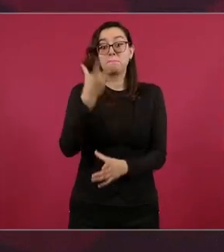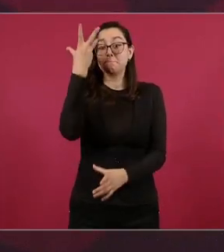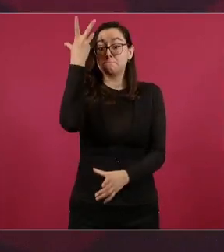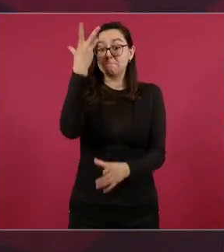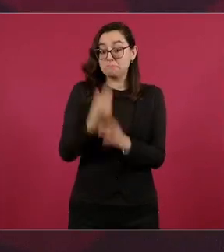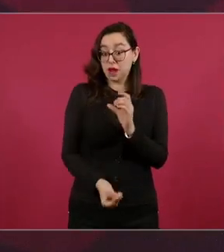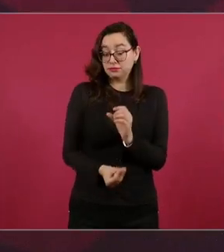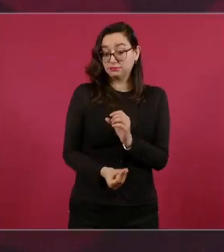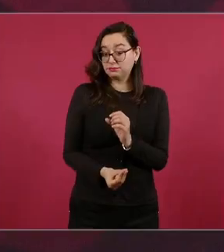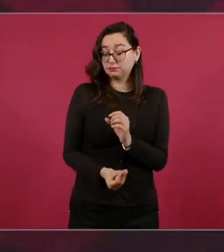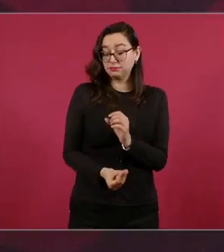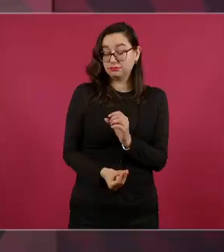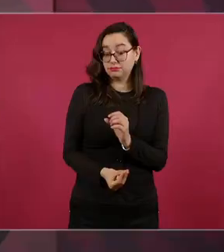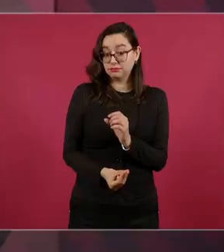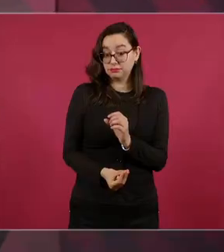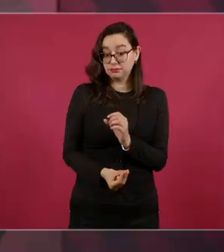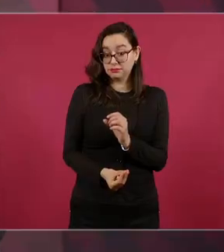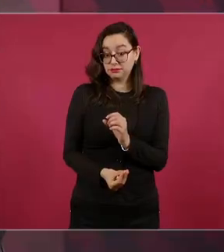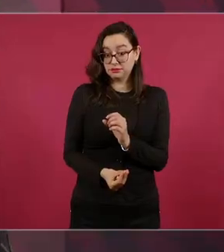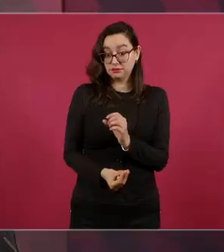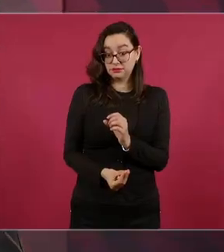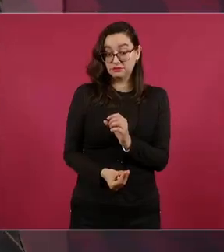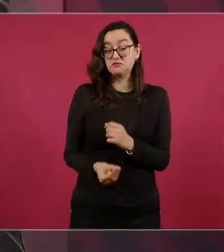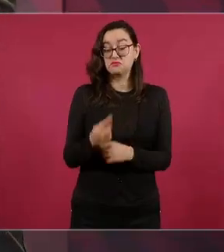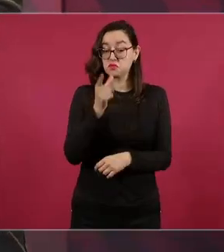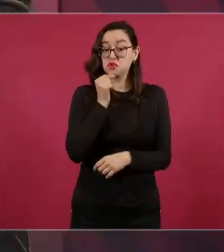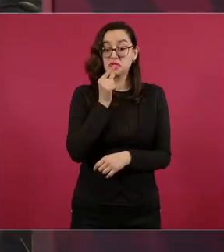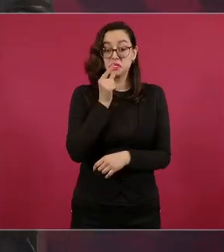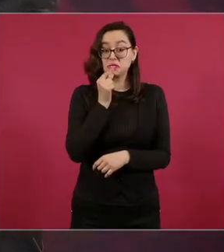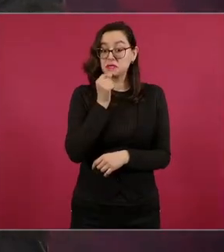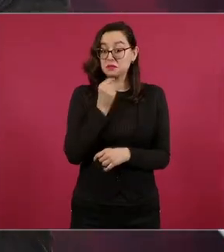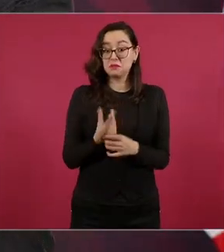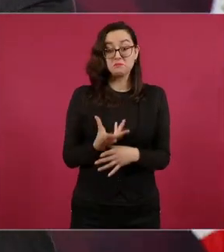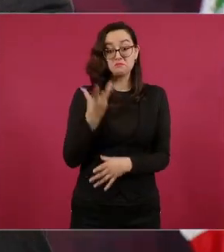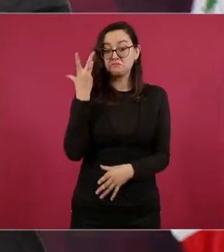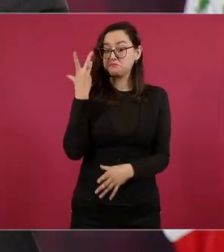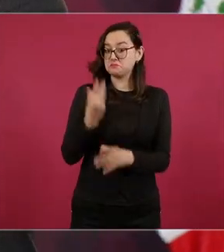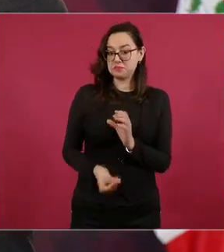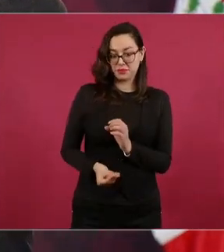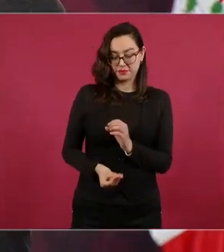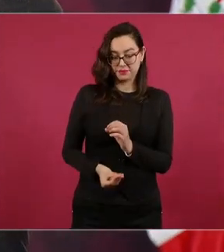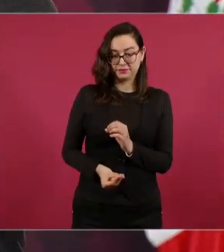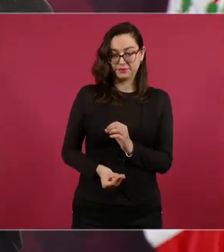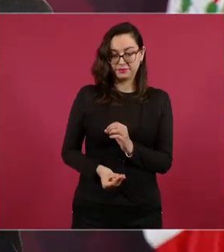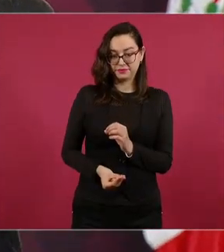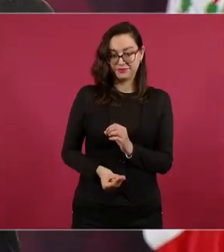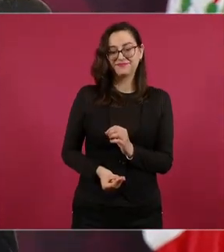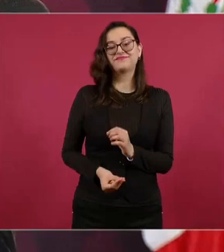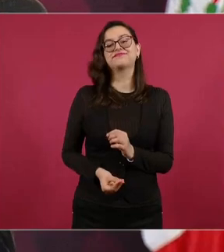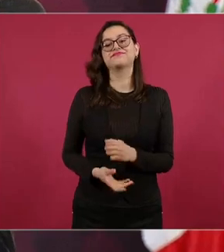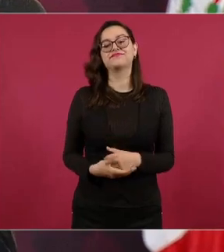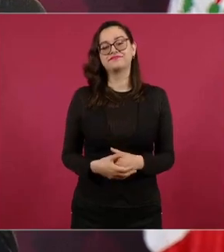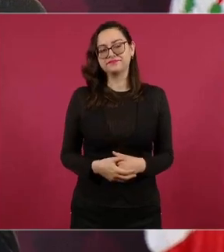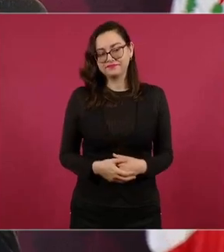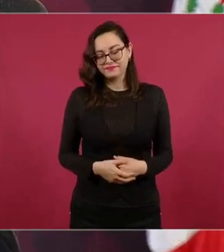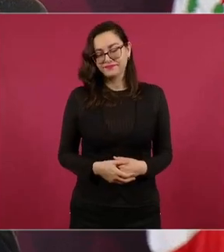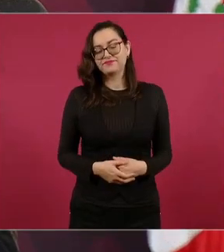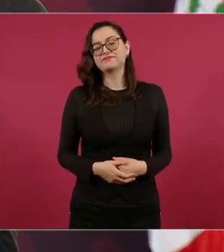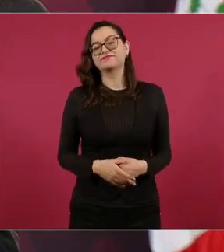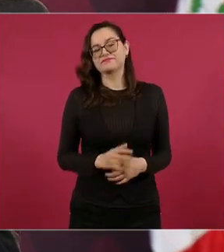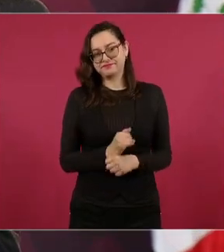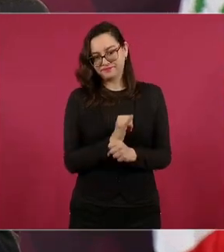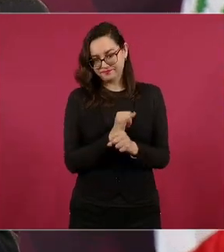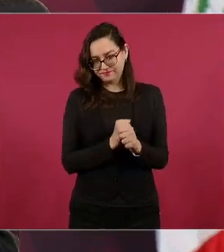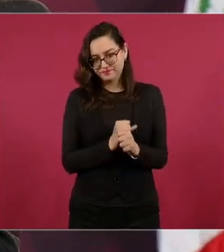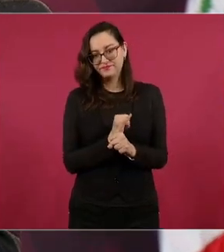el policía y se está haciendo la investigación, desde